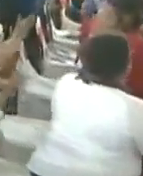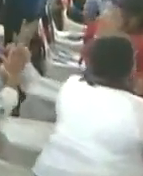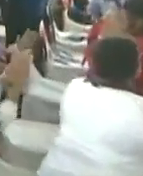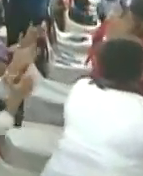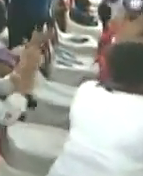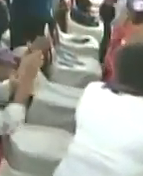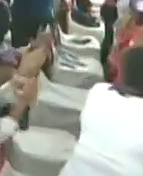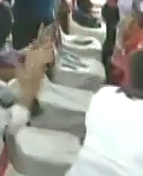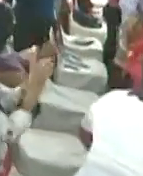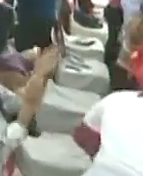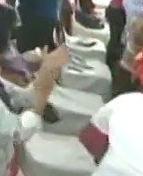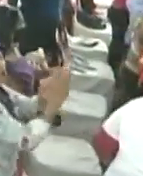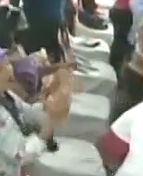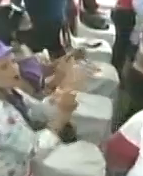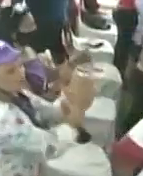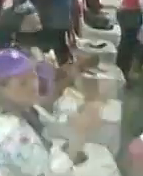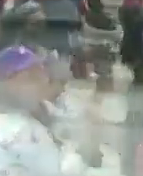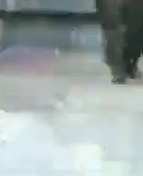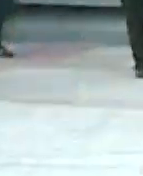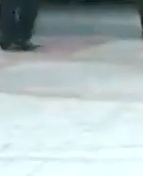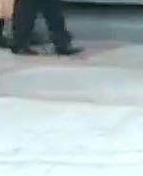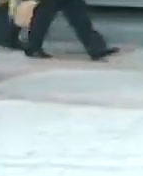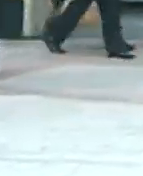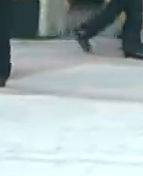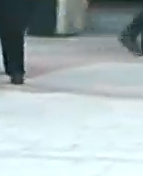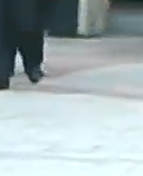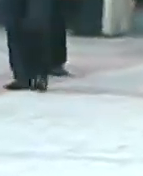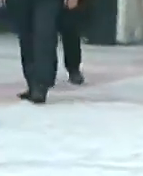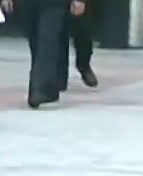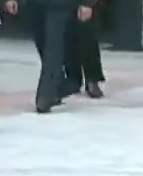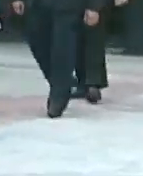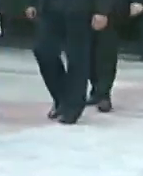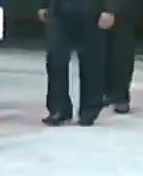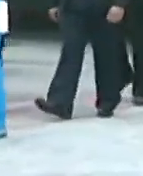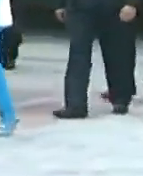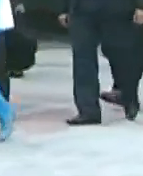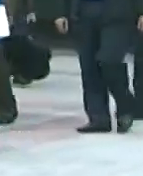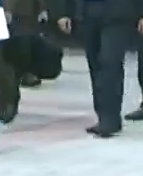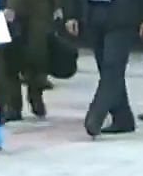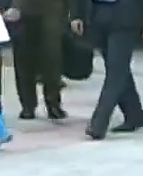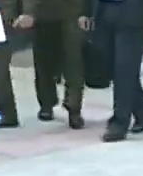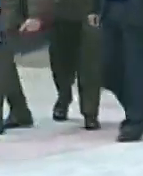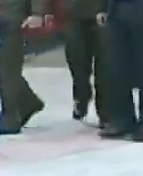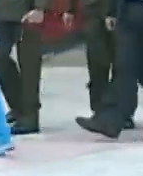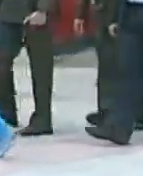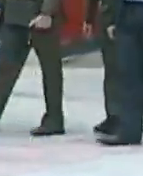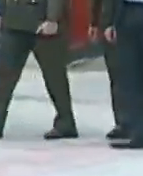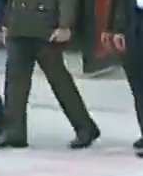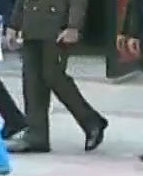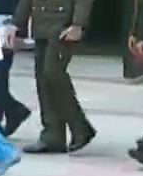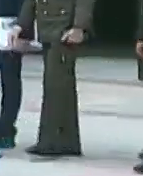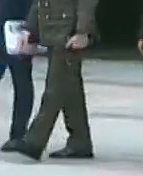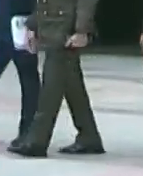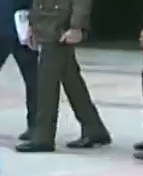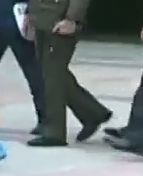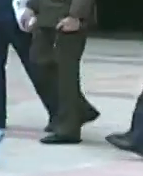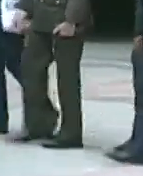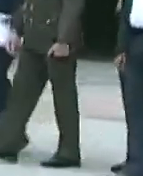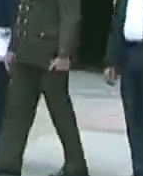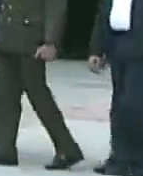resistencia, renacimiento y revolucionarlo todo en un histórico de construir políticas públicas